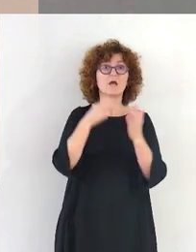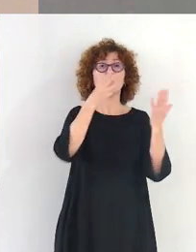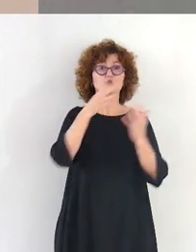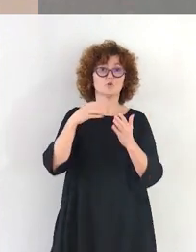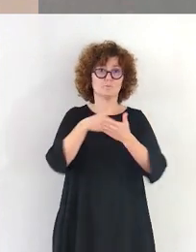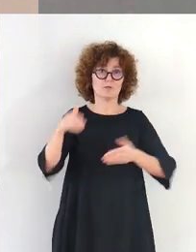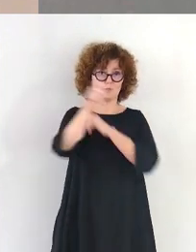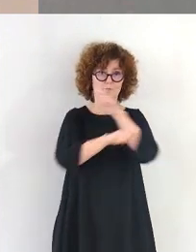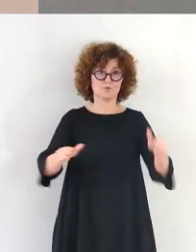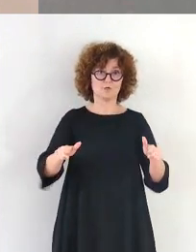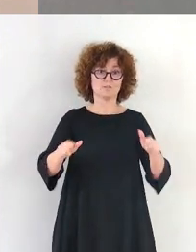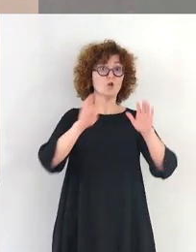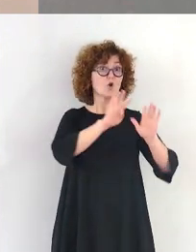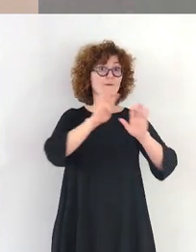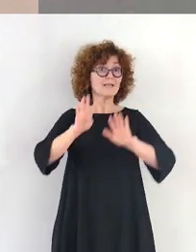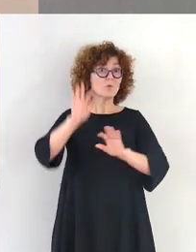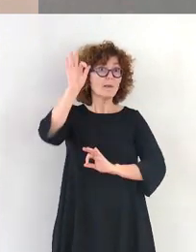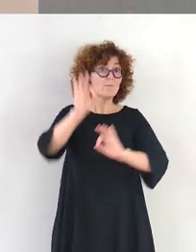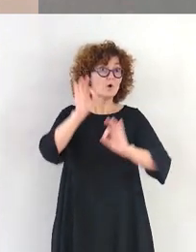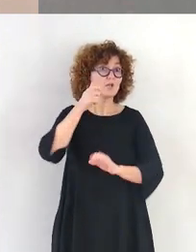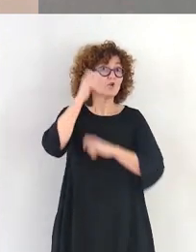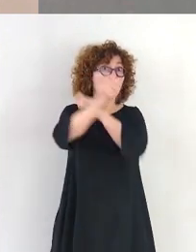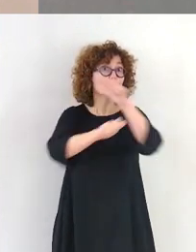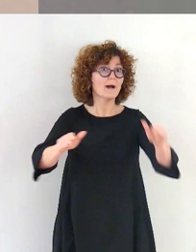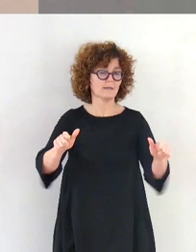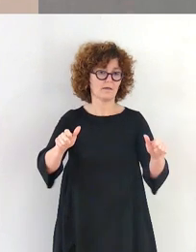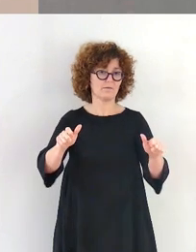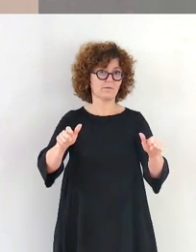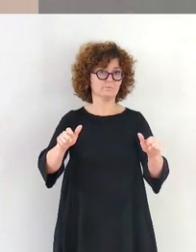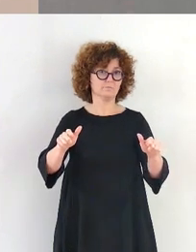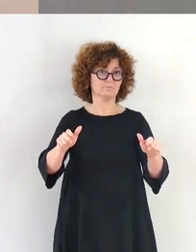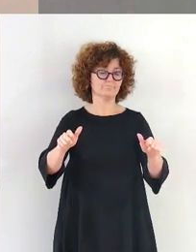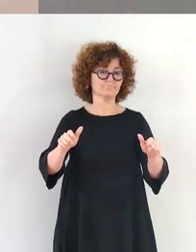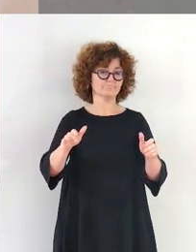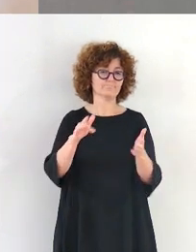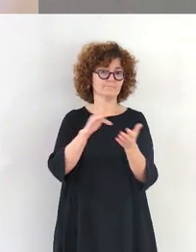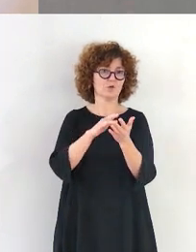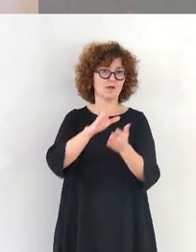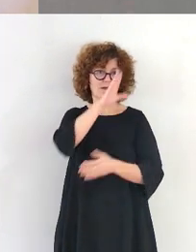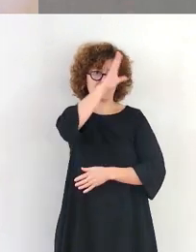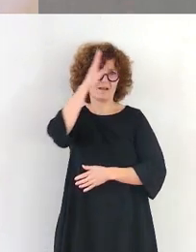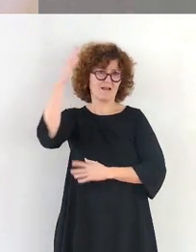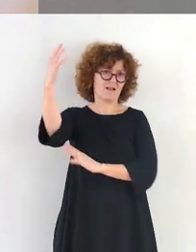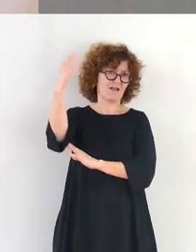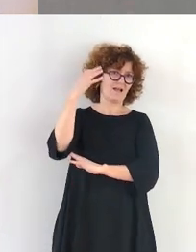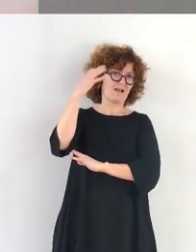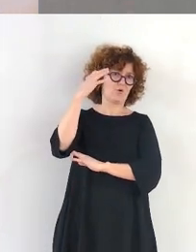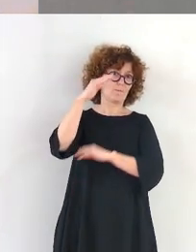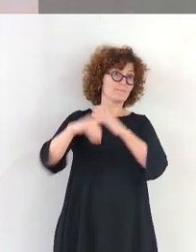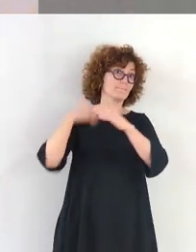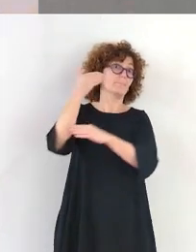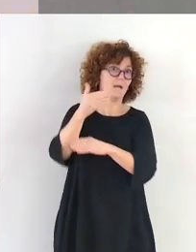personas el 99% de la humanidad han estado expuestos a un calor por encima de lo